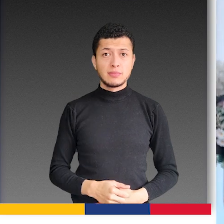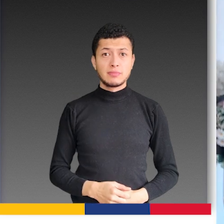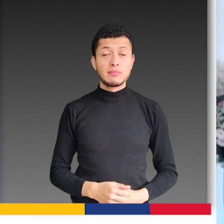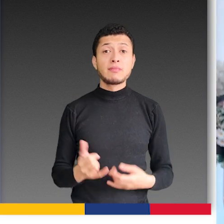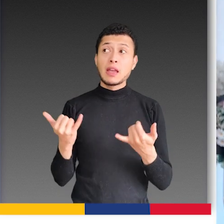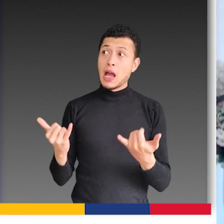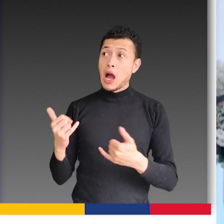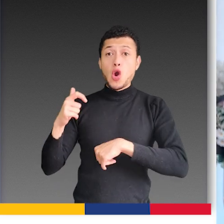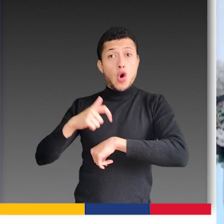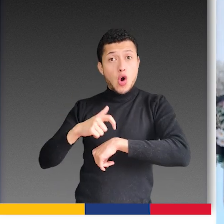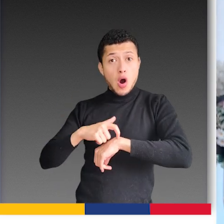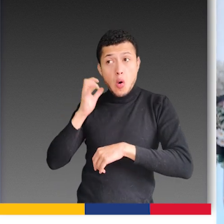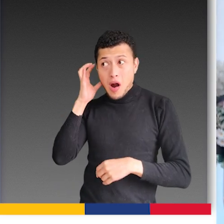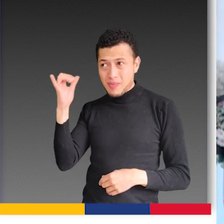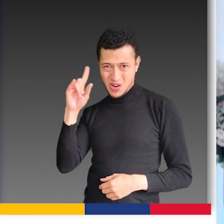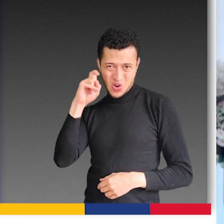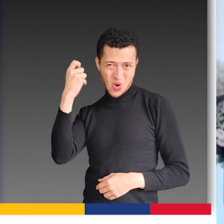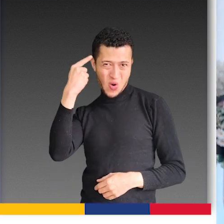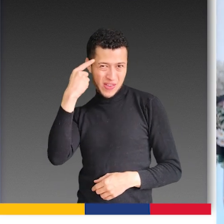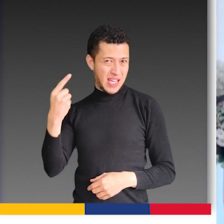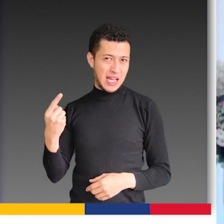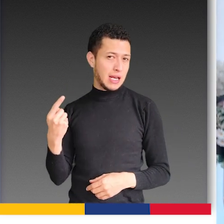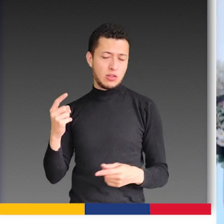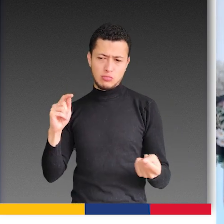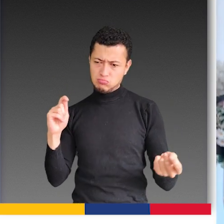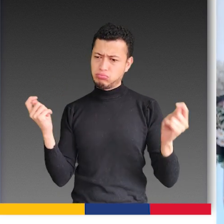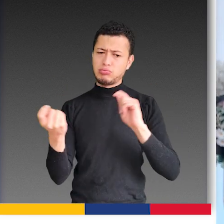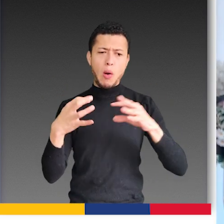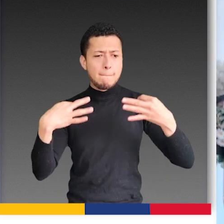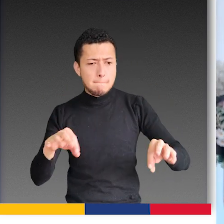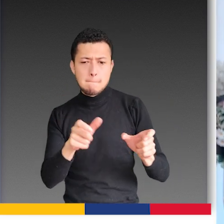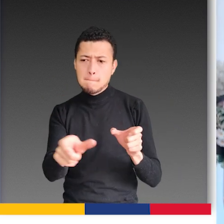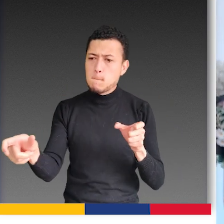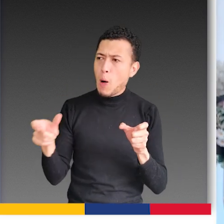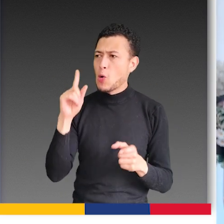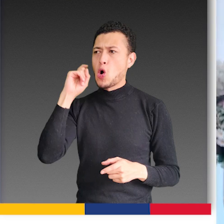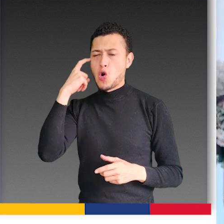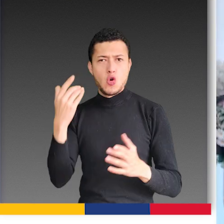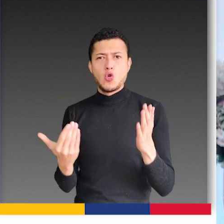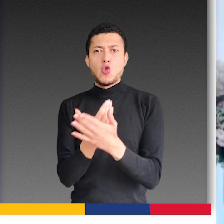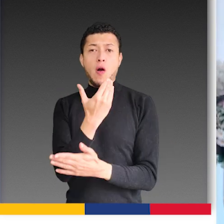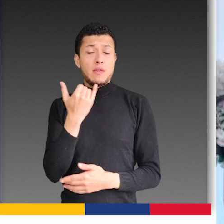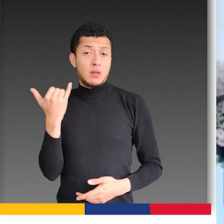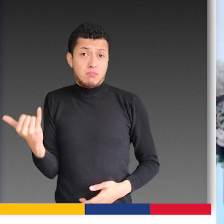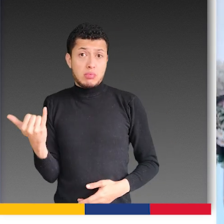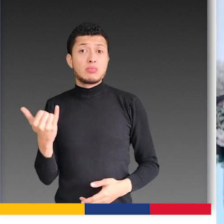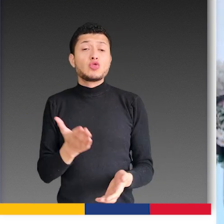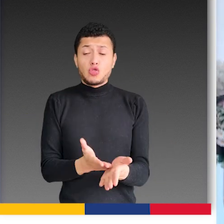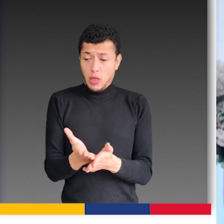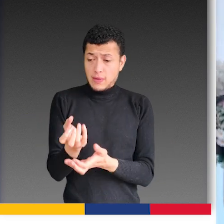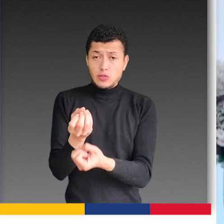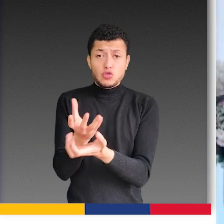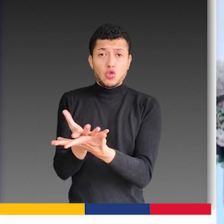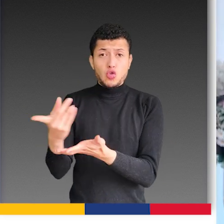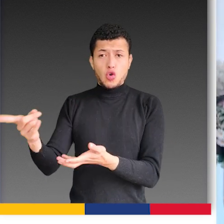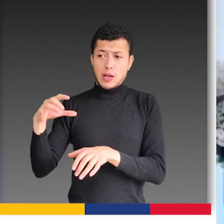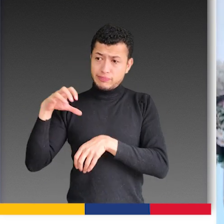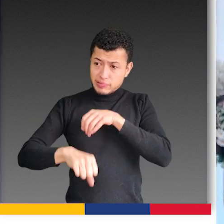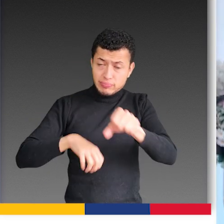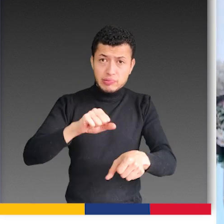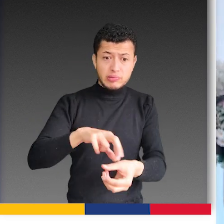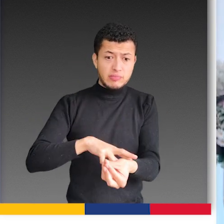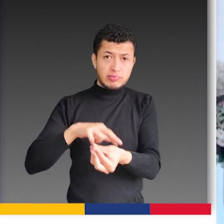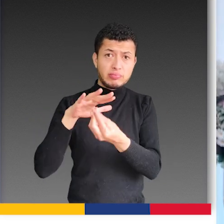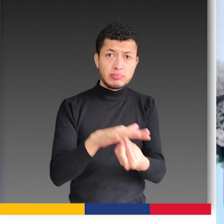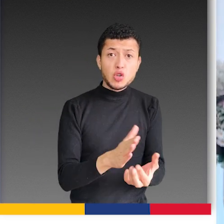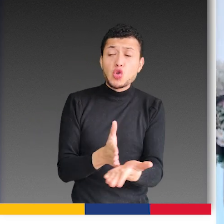racial. Pese a que hoy hay un gobierno alternativo, un gobierno popular, las